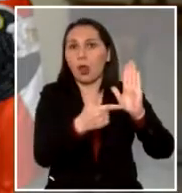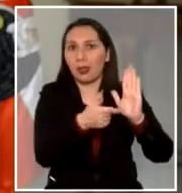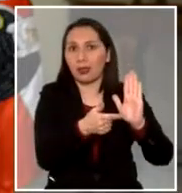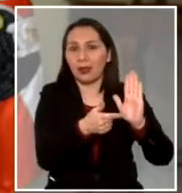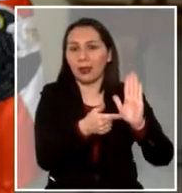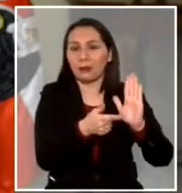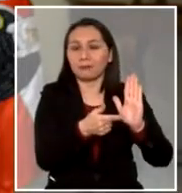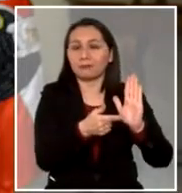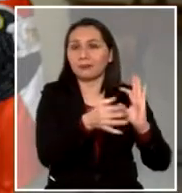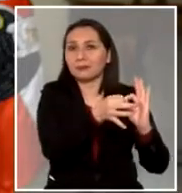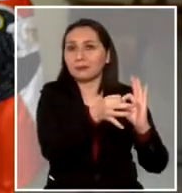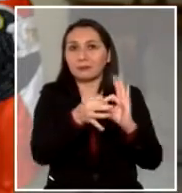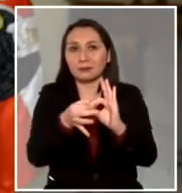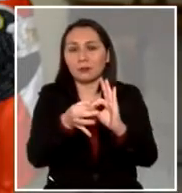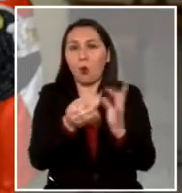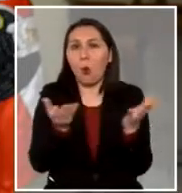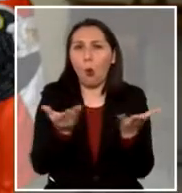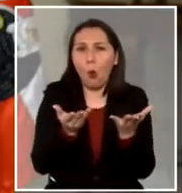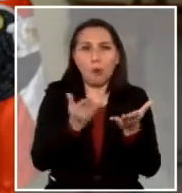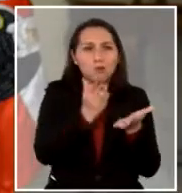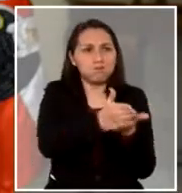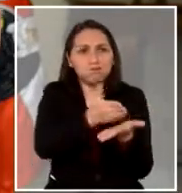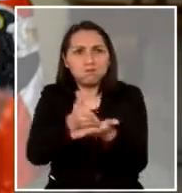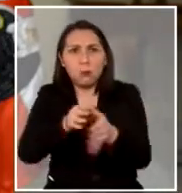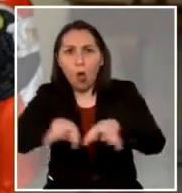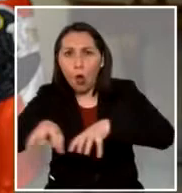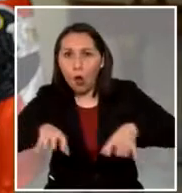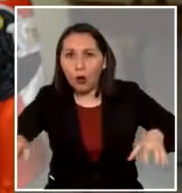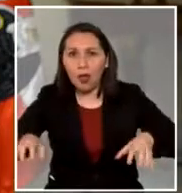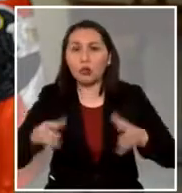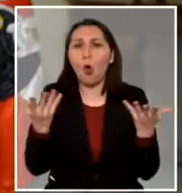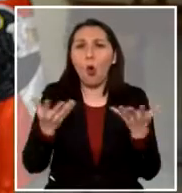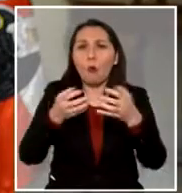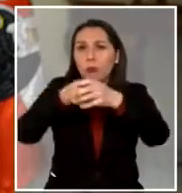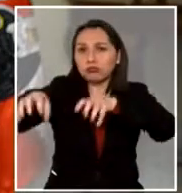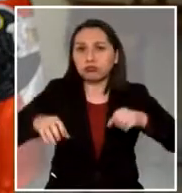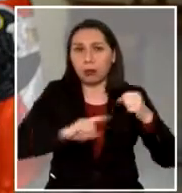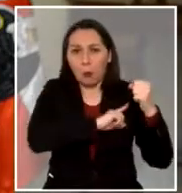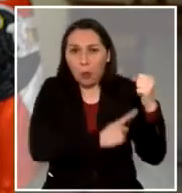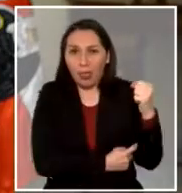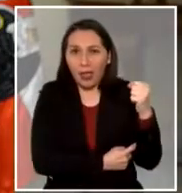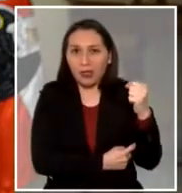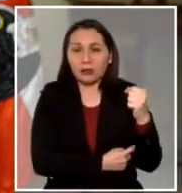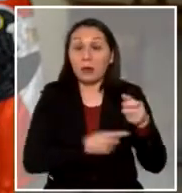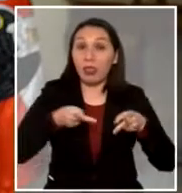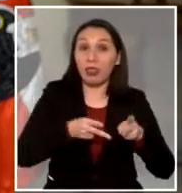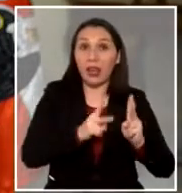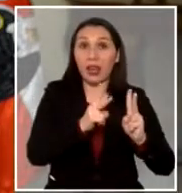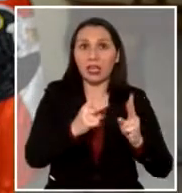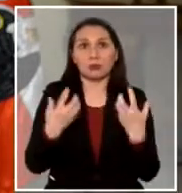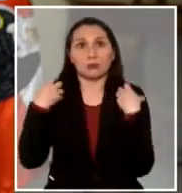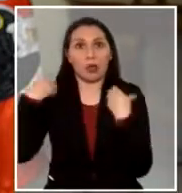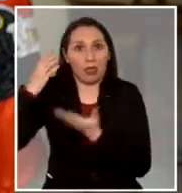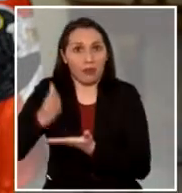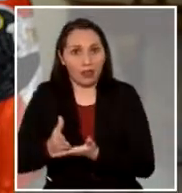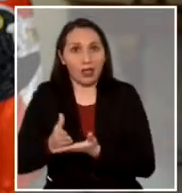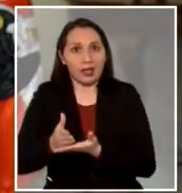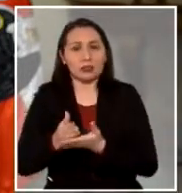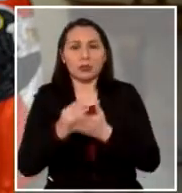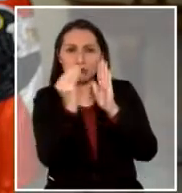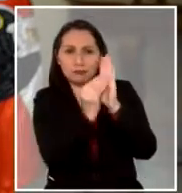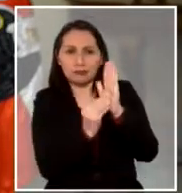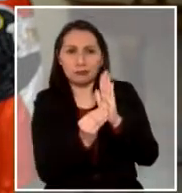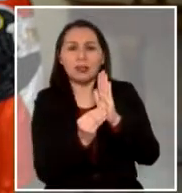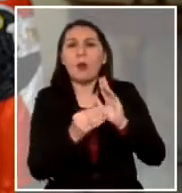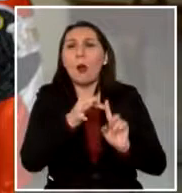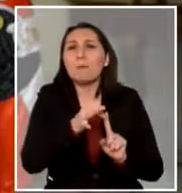ésta define nuestro modo de organización y la distribución del poder fija nuestros derechos y deberes expresa